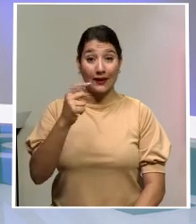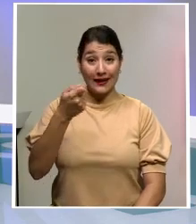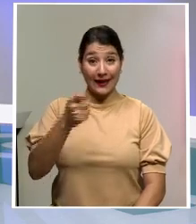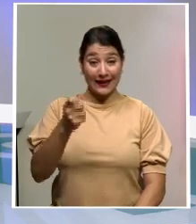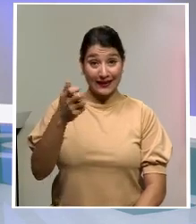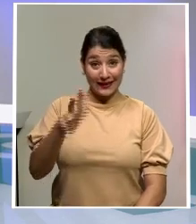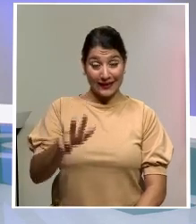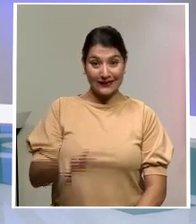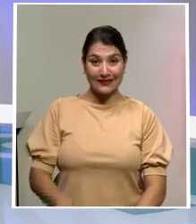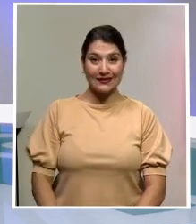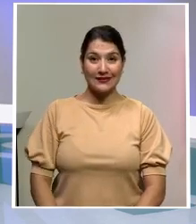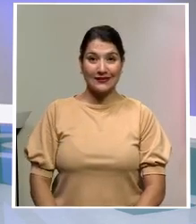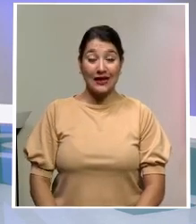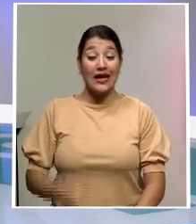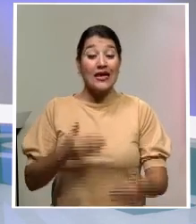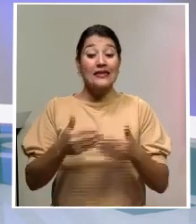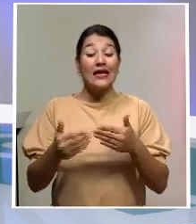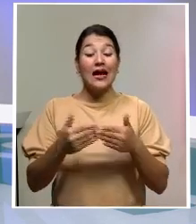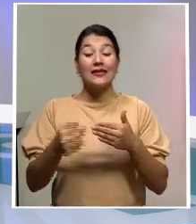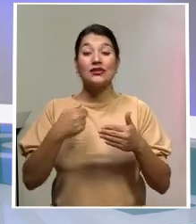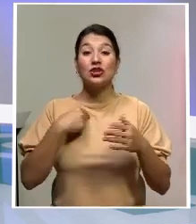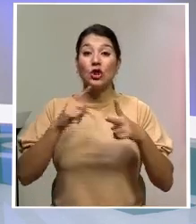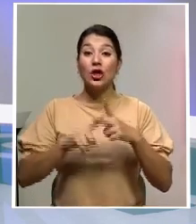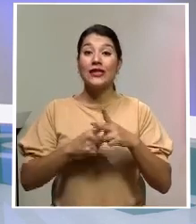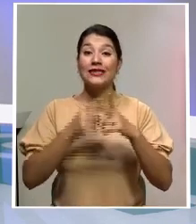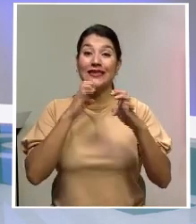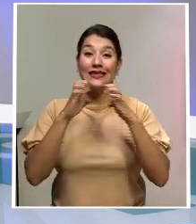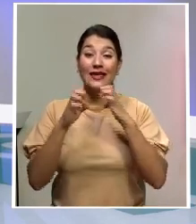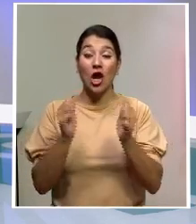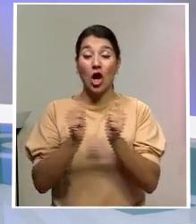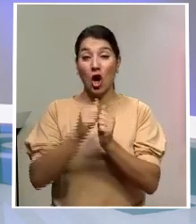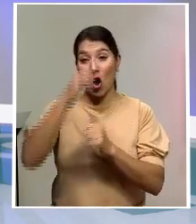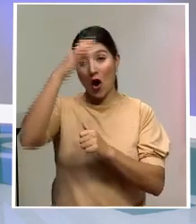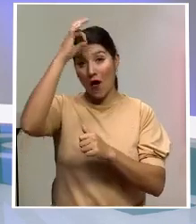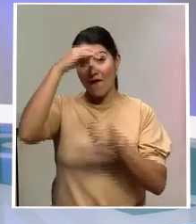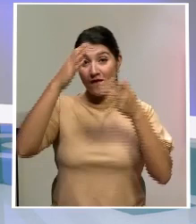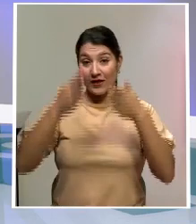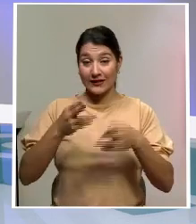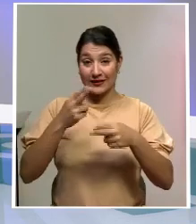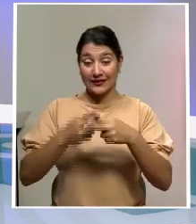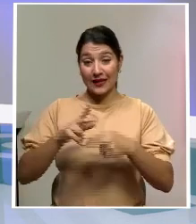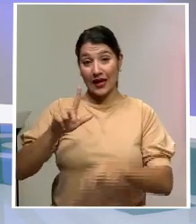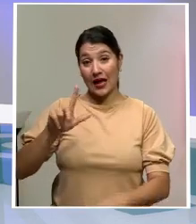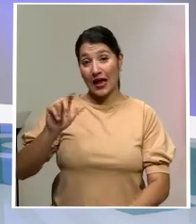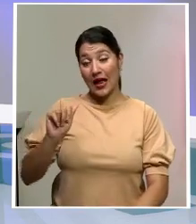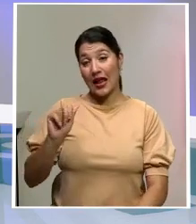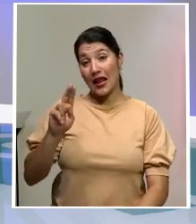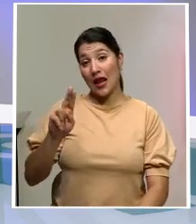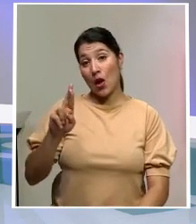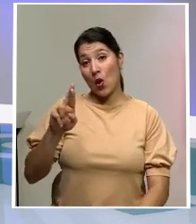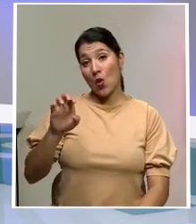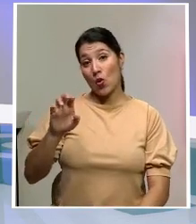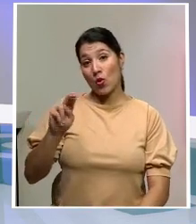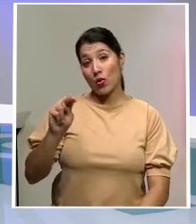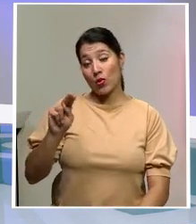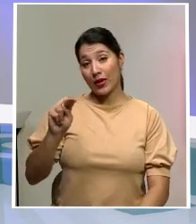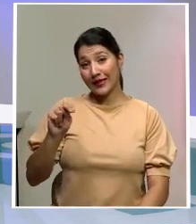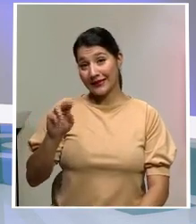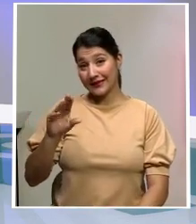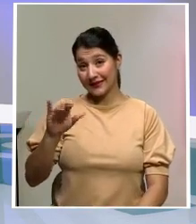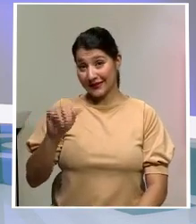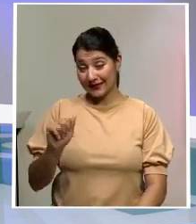13. En unos minutos voy a conversar con la filósofa Laurencia Sáenz. Vamos a hablar sobre